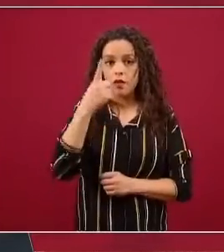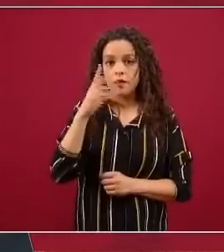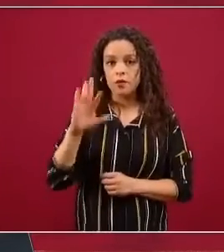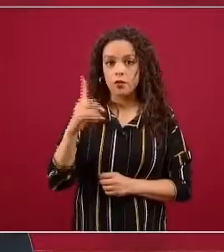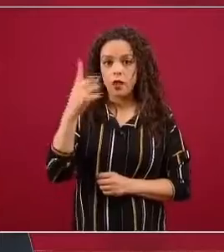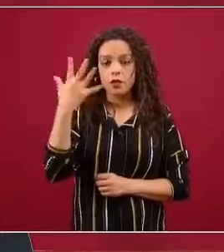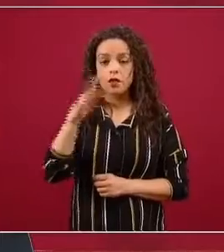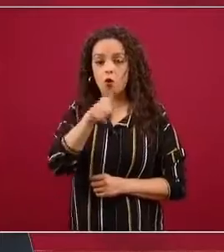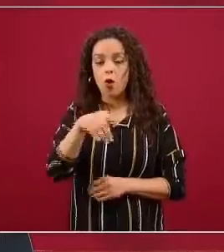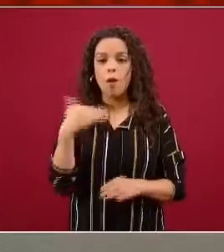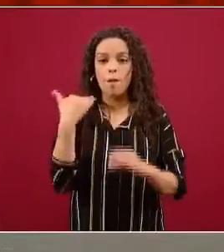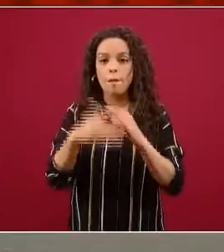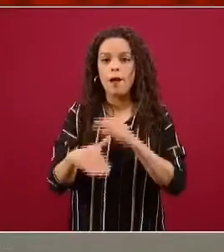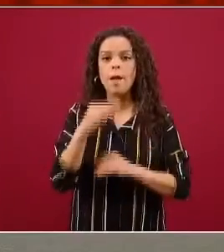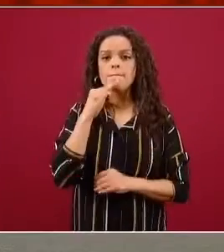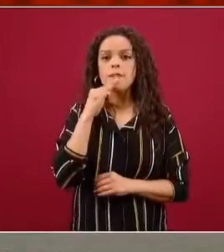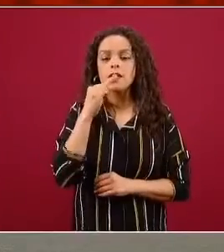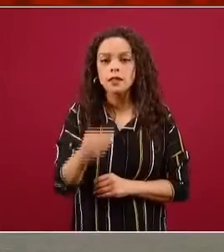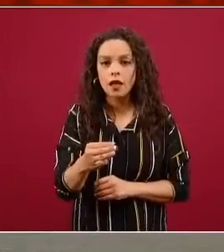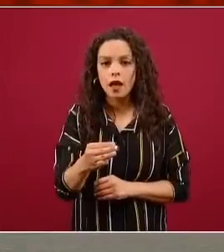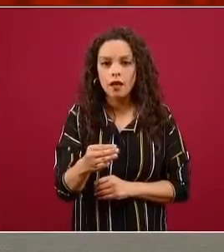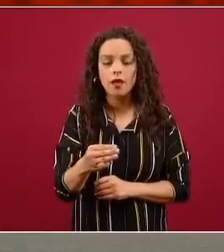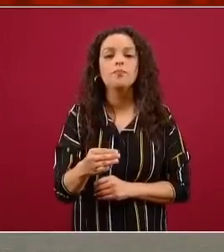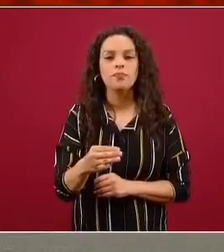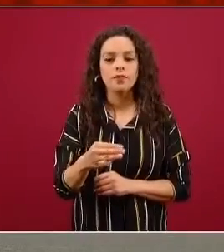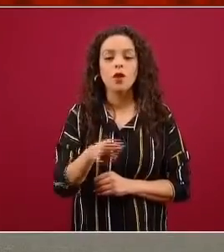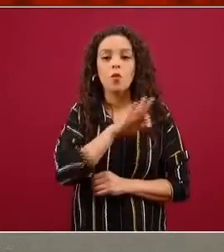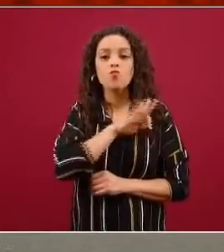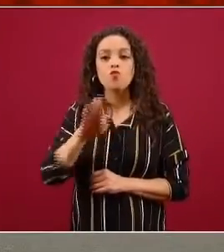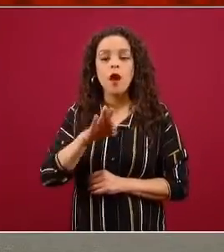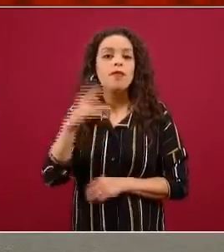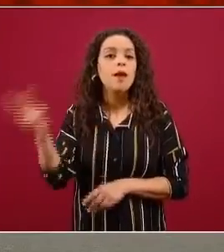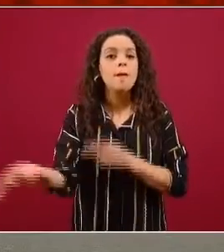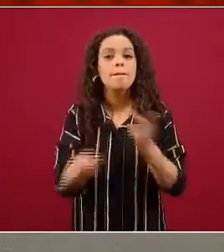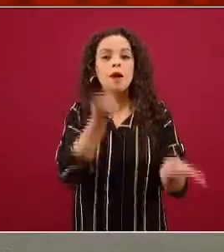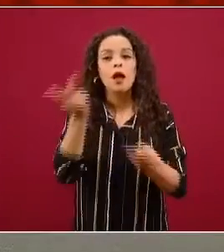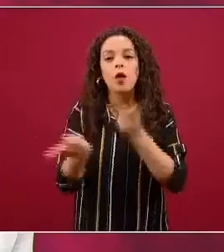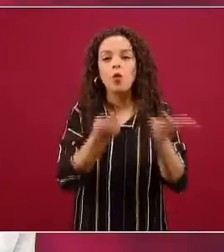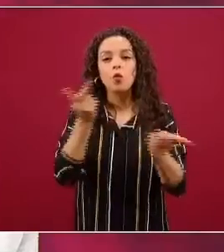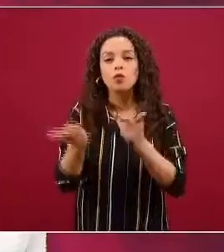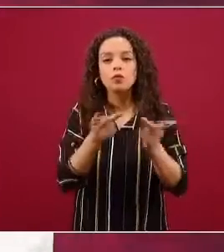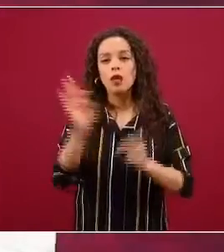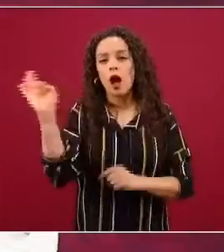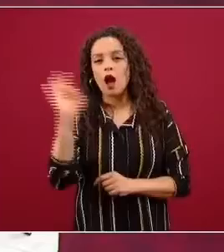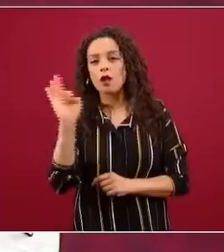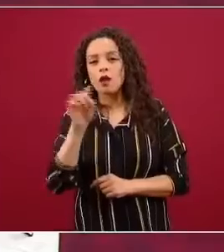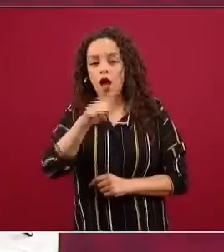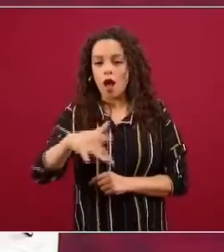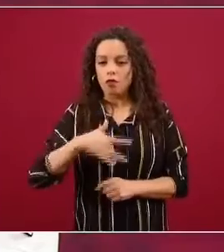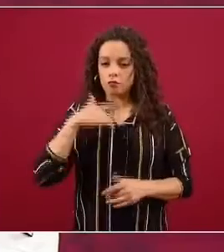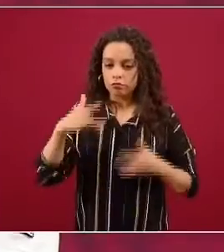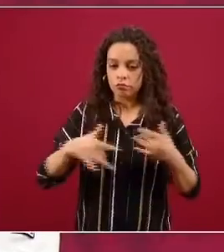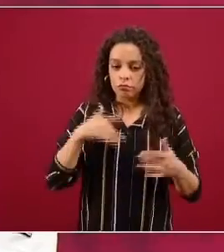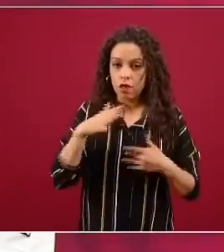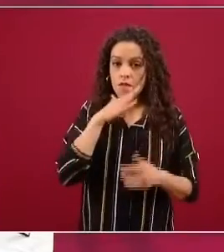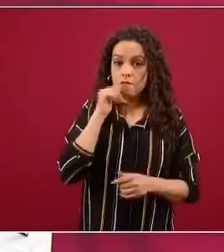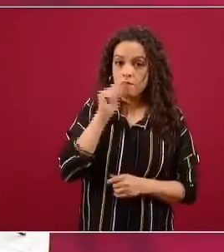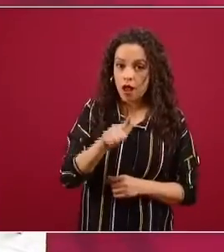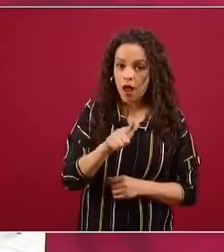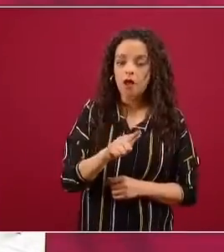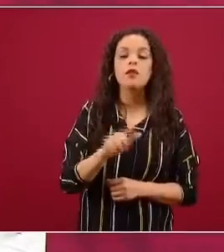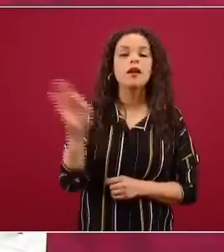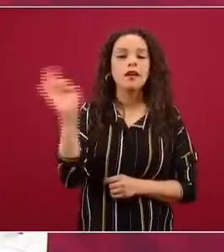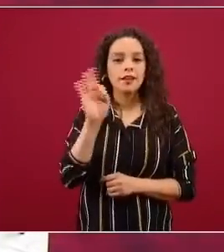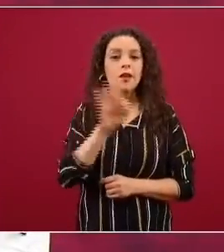51515, permite tener un interrogatorio, un cuestionario sobre síntomas que podrían hacer pensar que la persona tiene COVID.